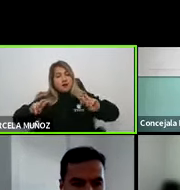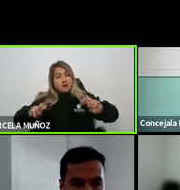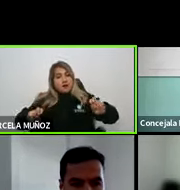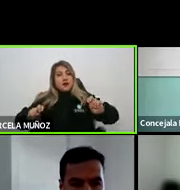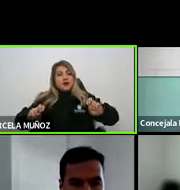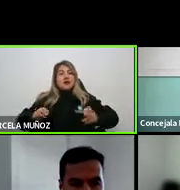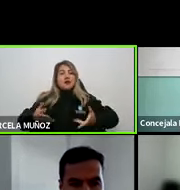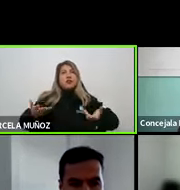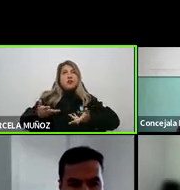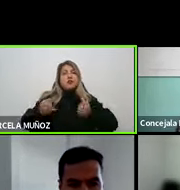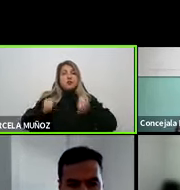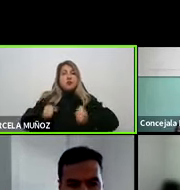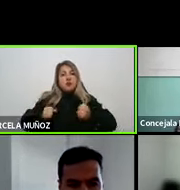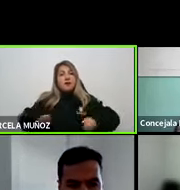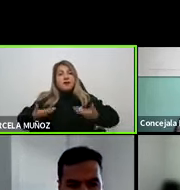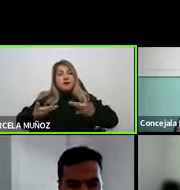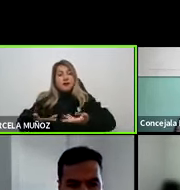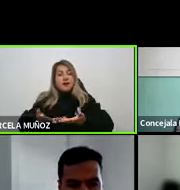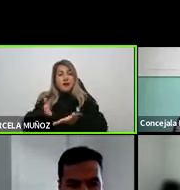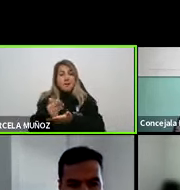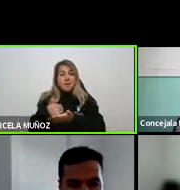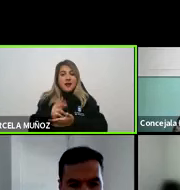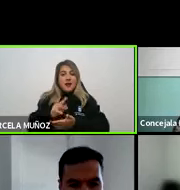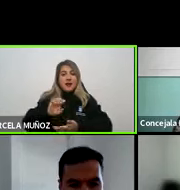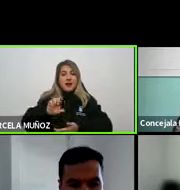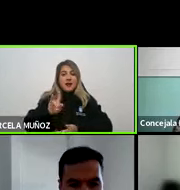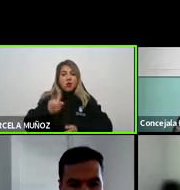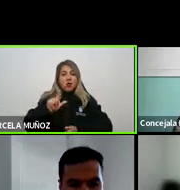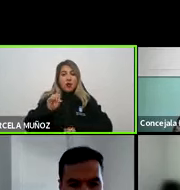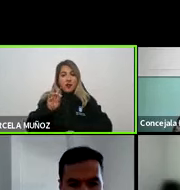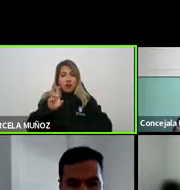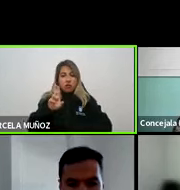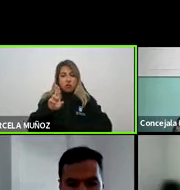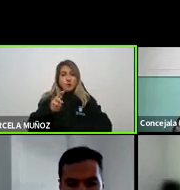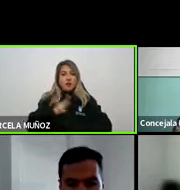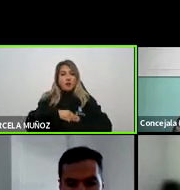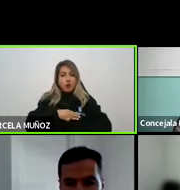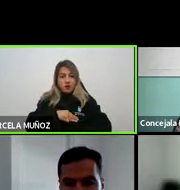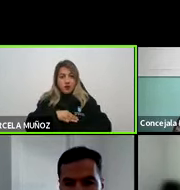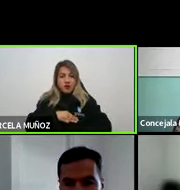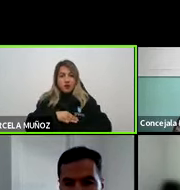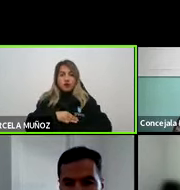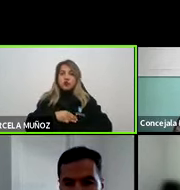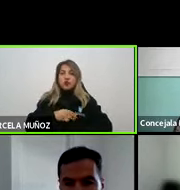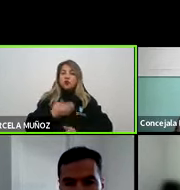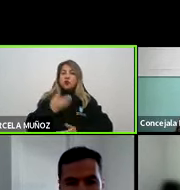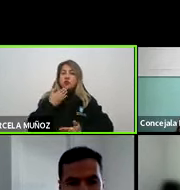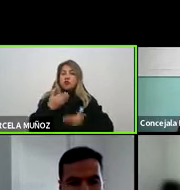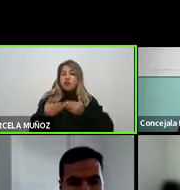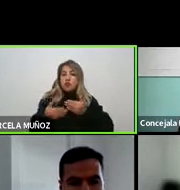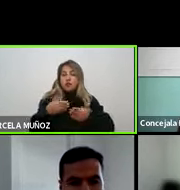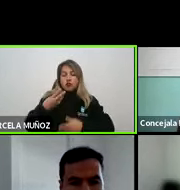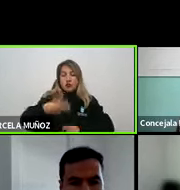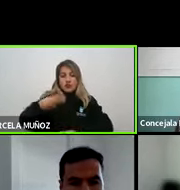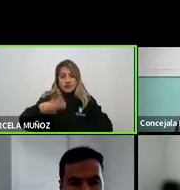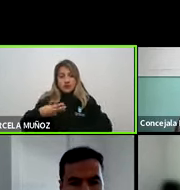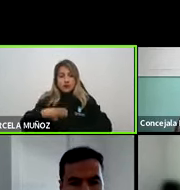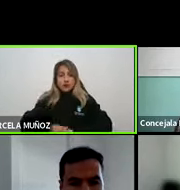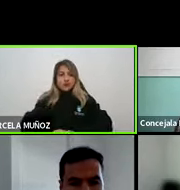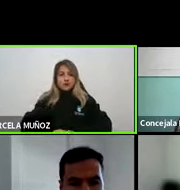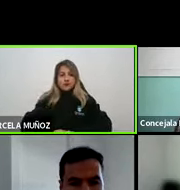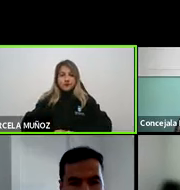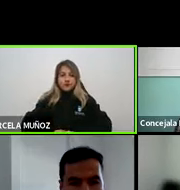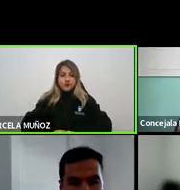se entregan de acuerdo al plan regulador metropolitano, ¿cierto? Donde el municipio probablemente no